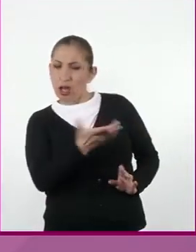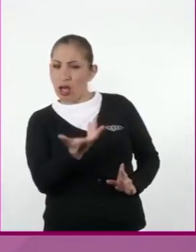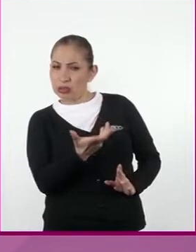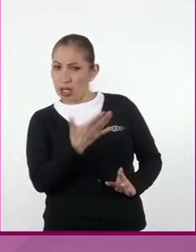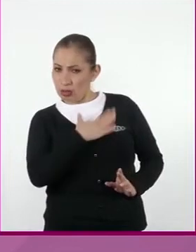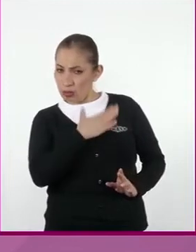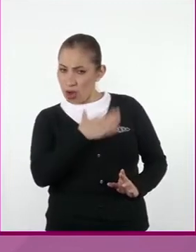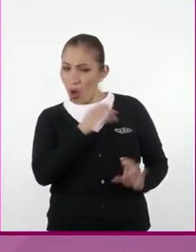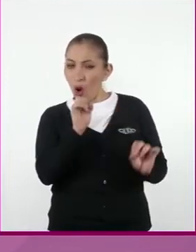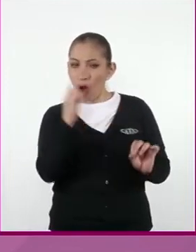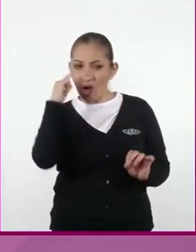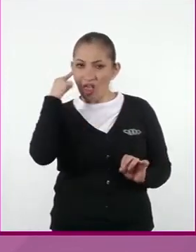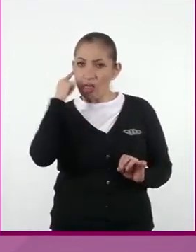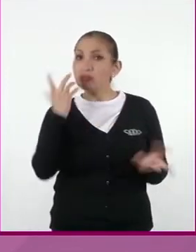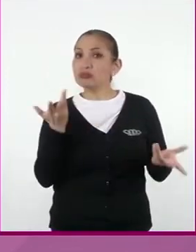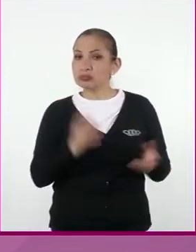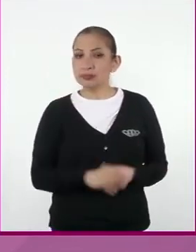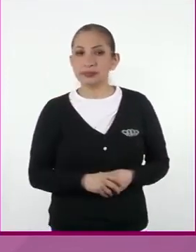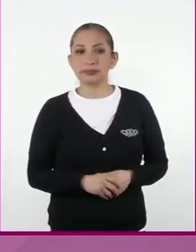¿Será amigable o enojón?